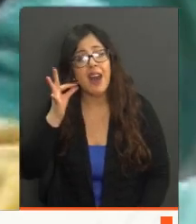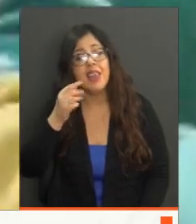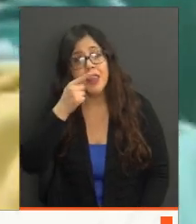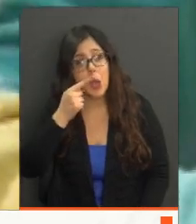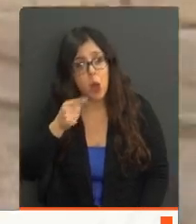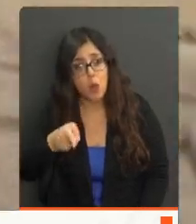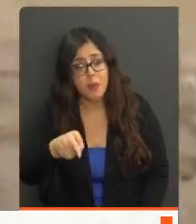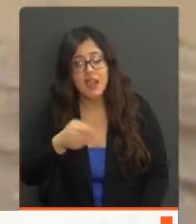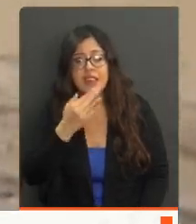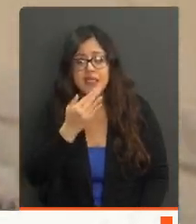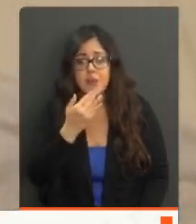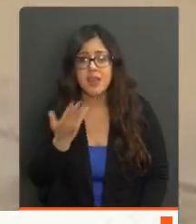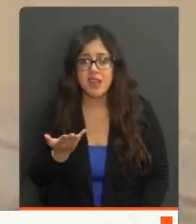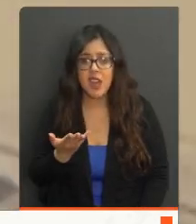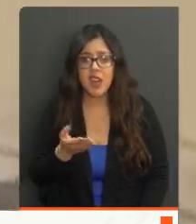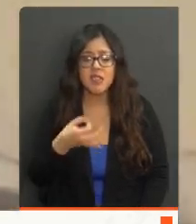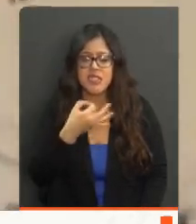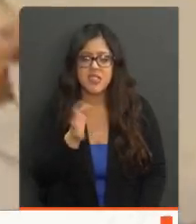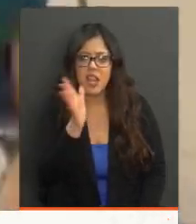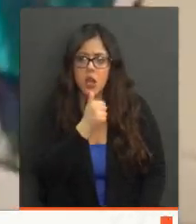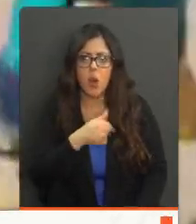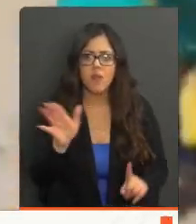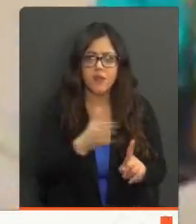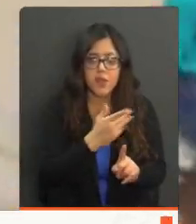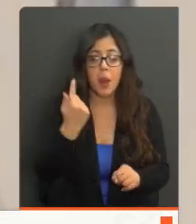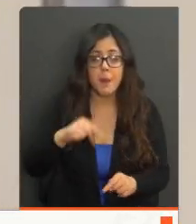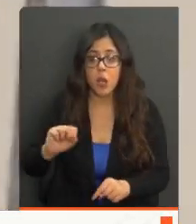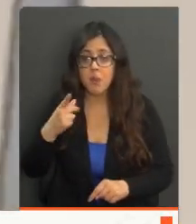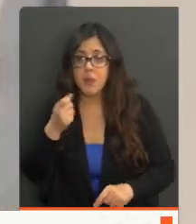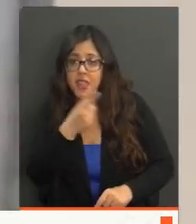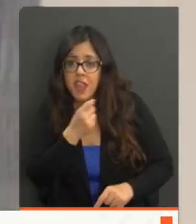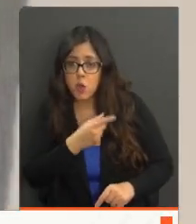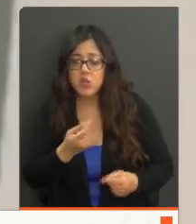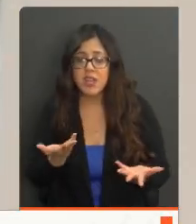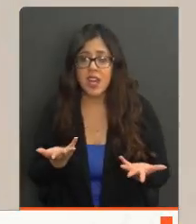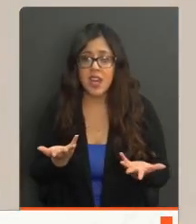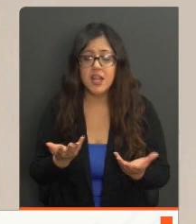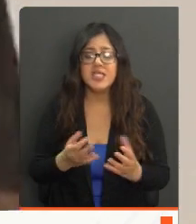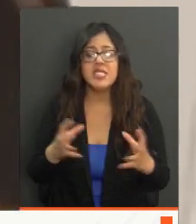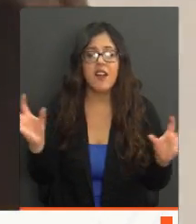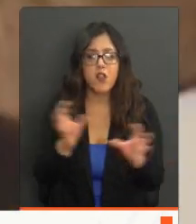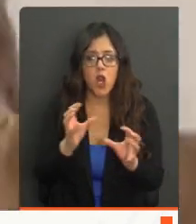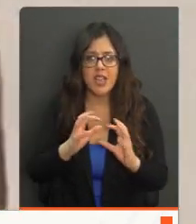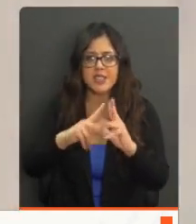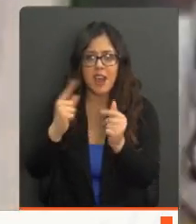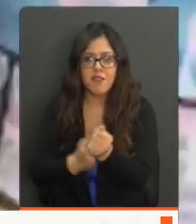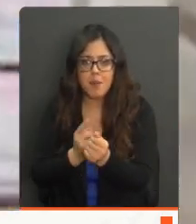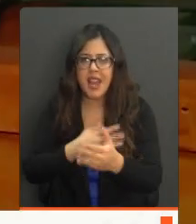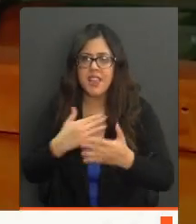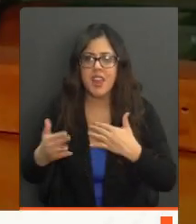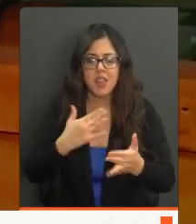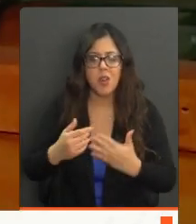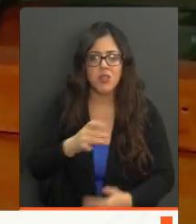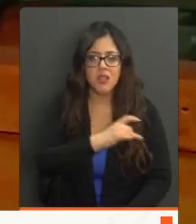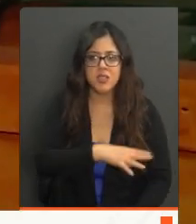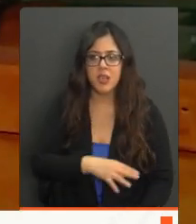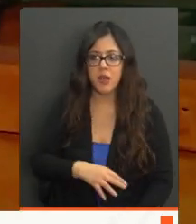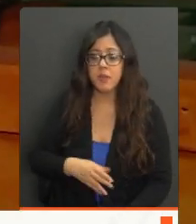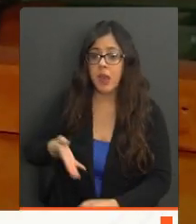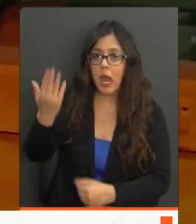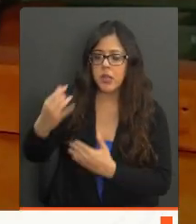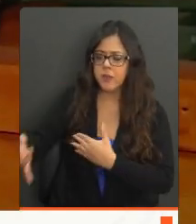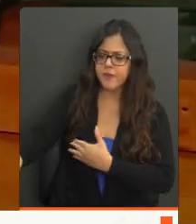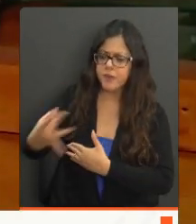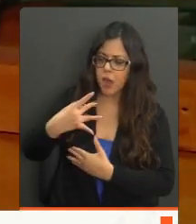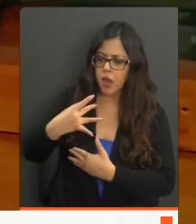maltratos aunque una primera denuncia por violencia intrafamiliar surgió desde chile a fines del año pasado una de ellas me mandó un mensaje diciéndome